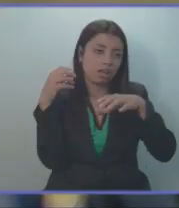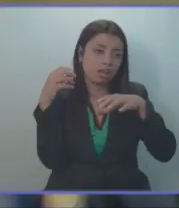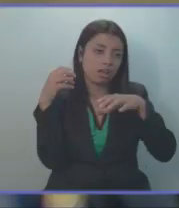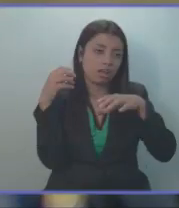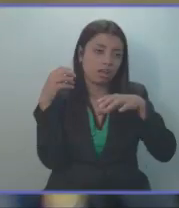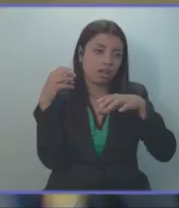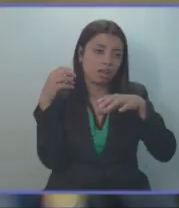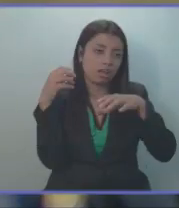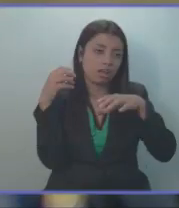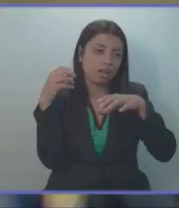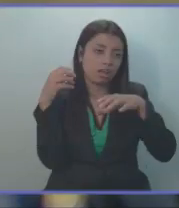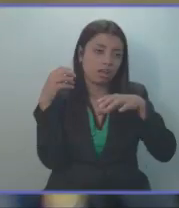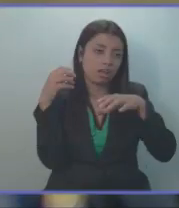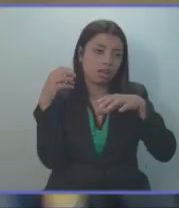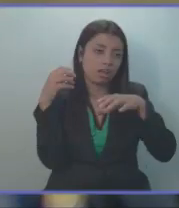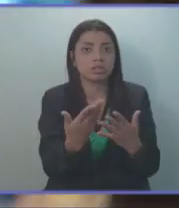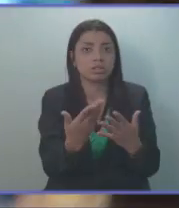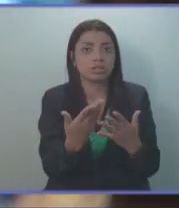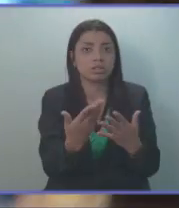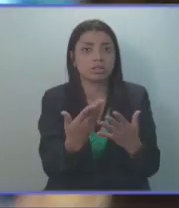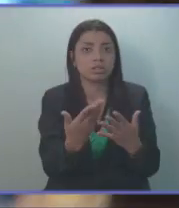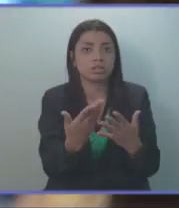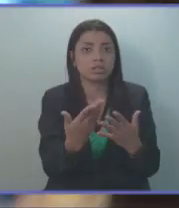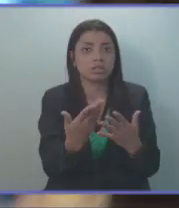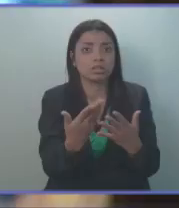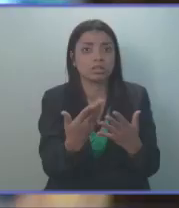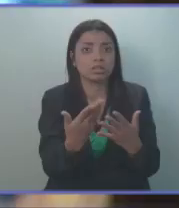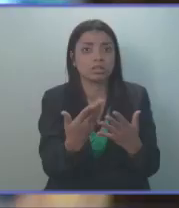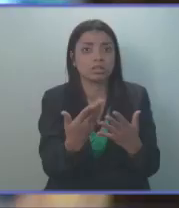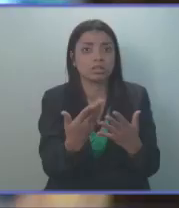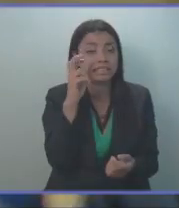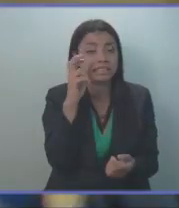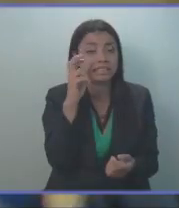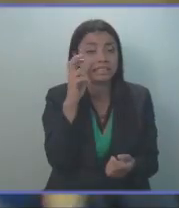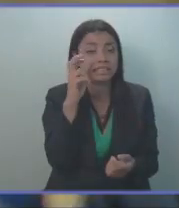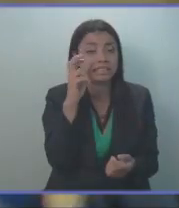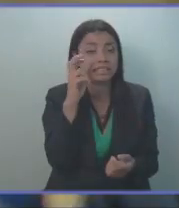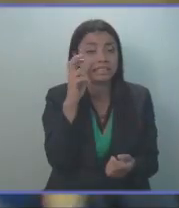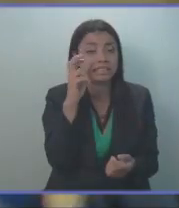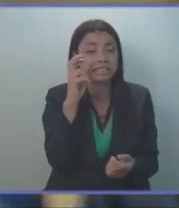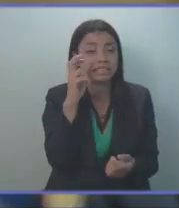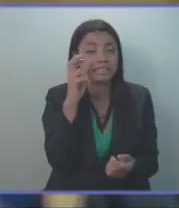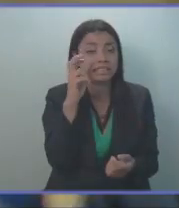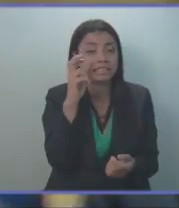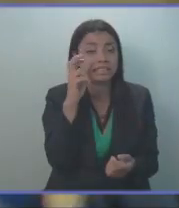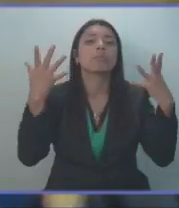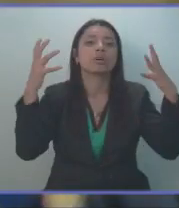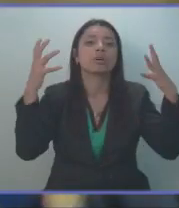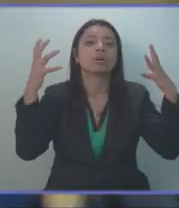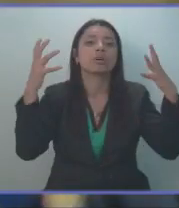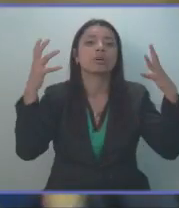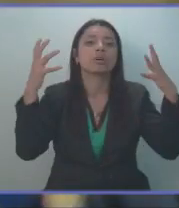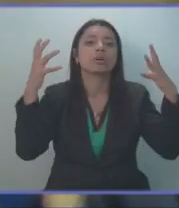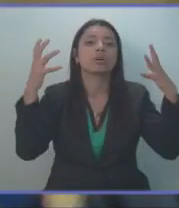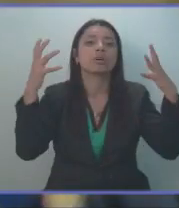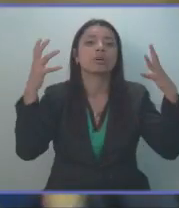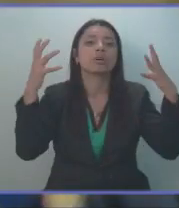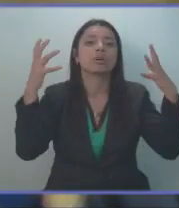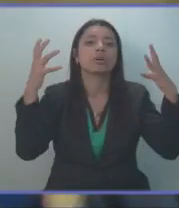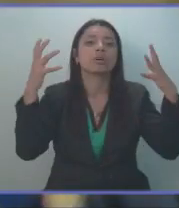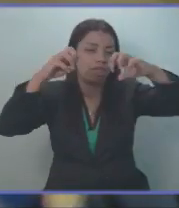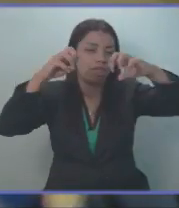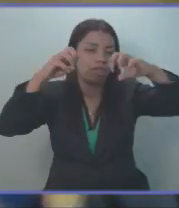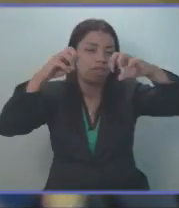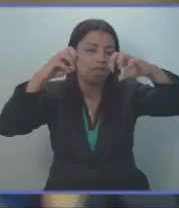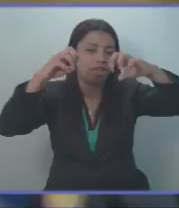de la donación a los municipios declarados en estado de alerta roja por la sequía. La consideración que